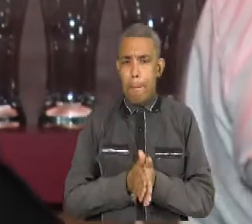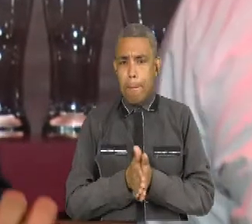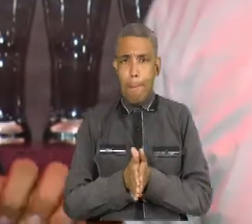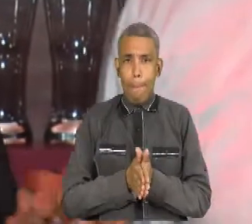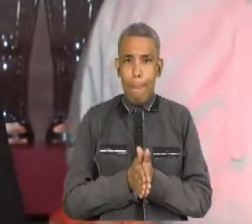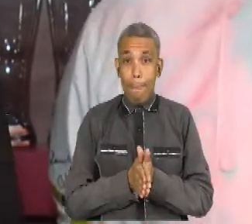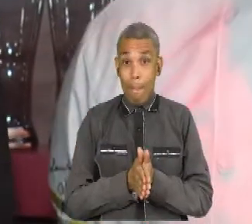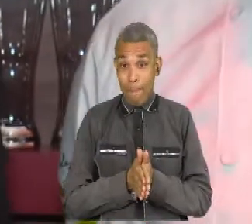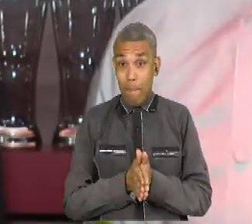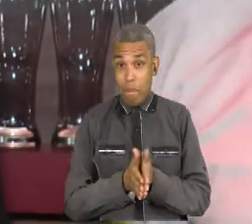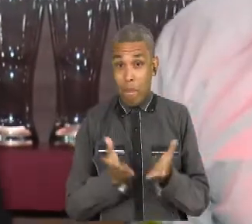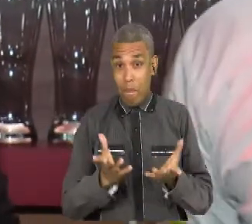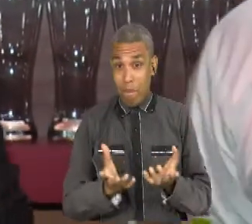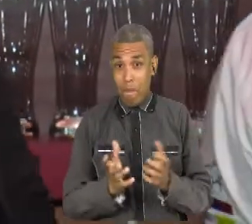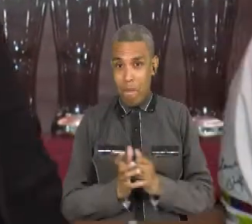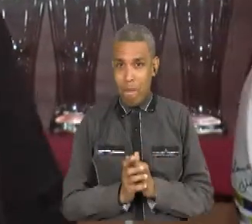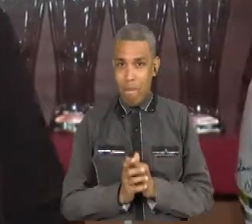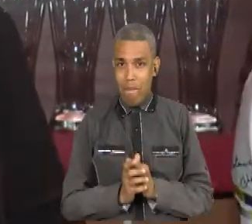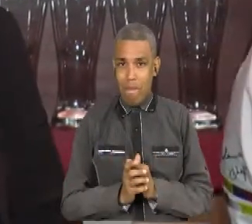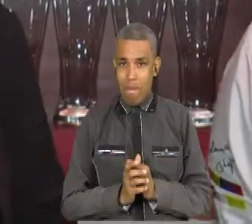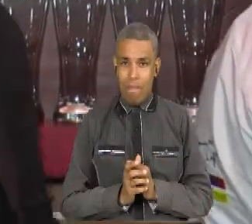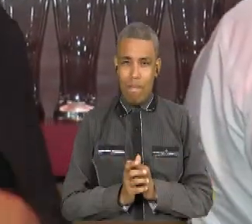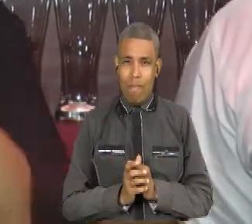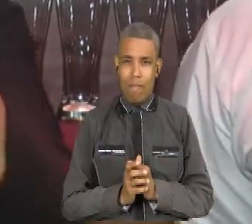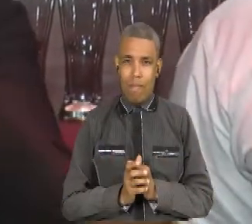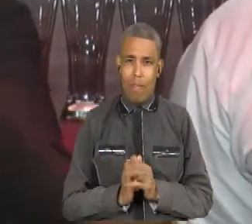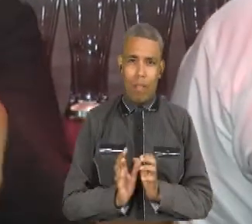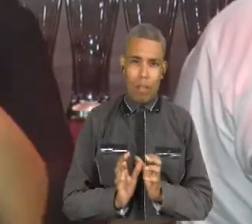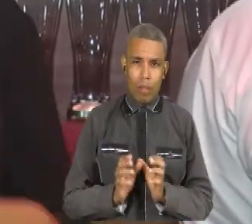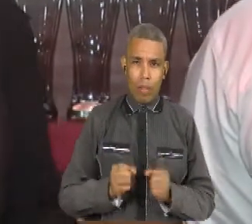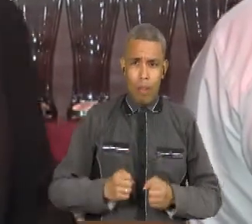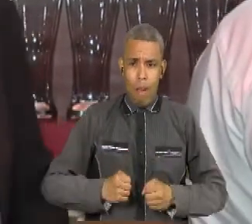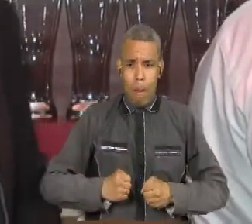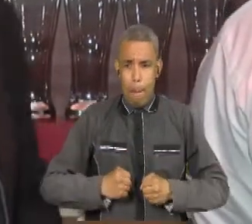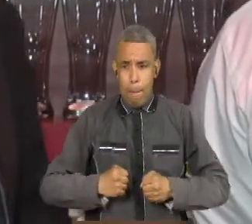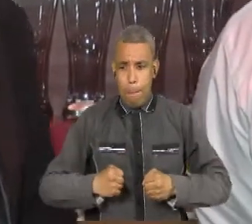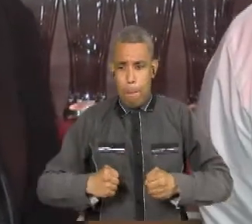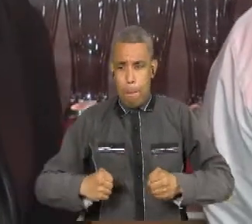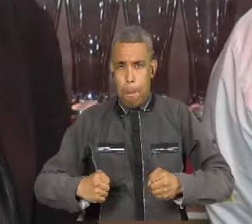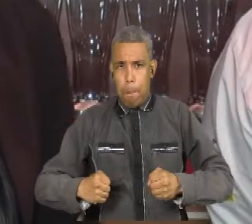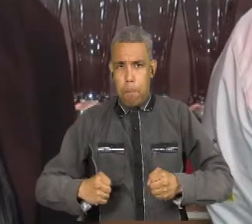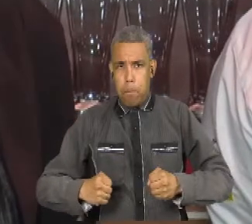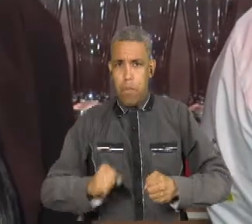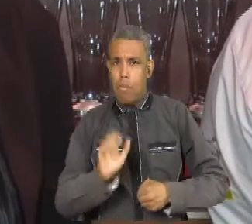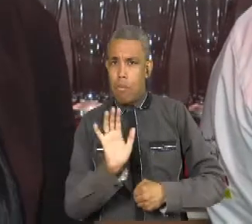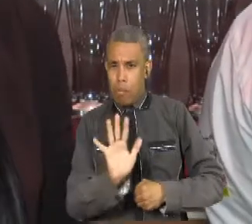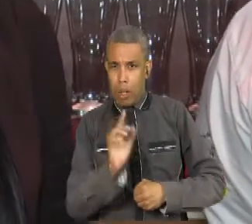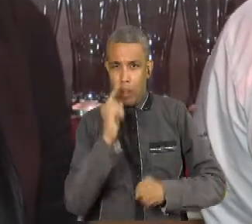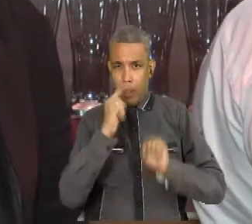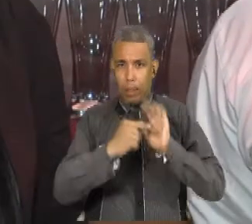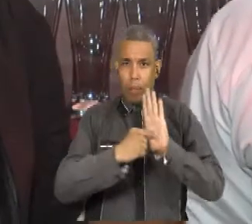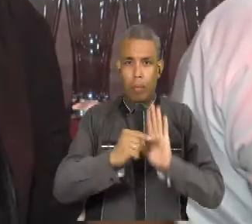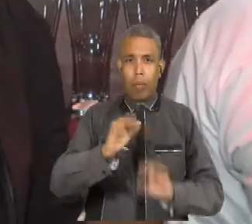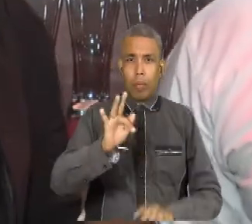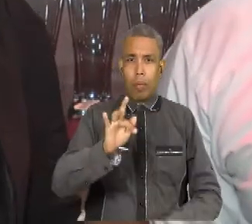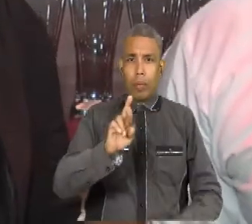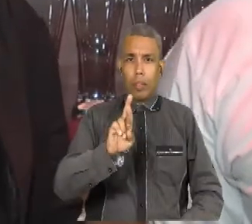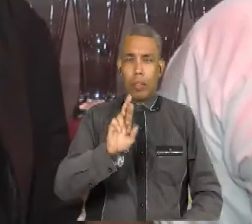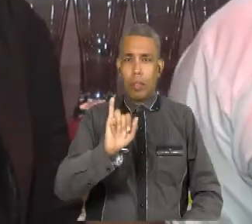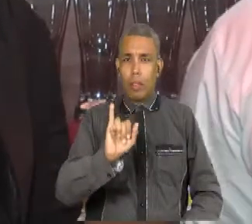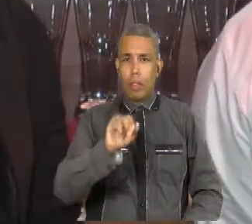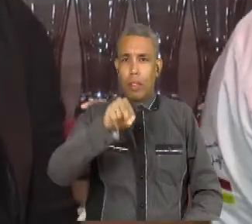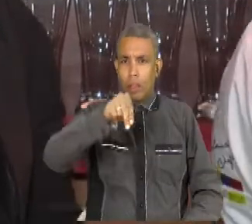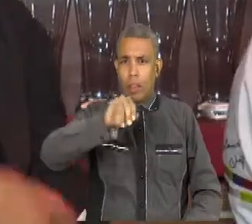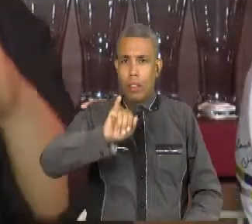ahí a sumarle un kilito a su peso, yo los voy a mandar en estos momentos para training para que puedan conocer